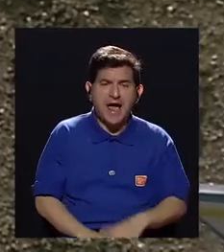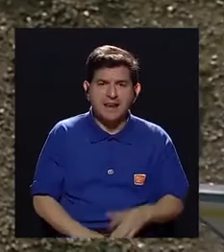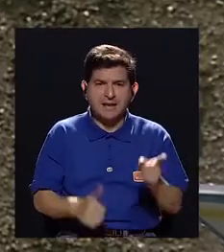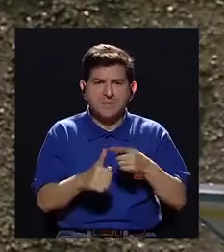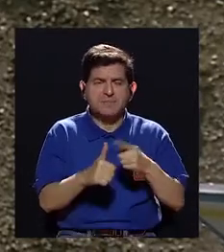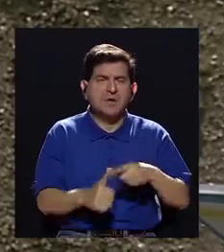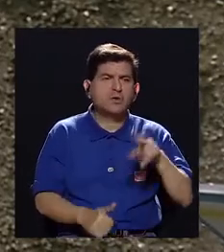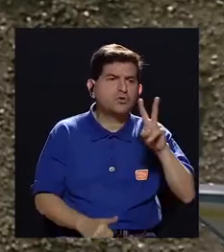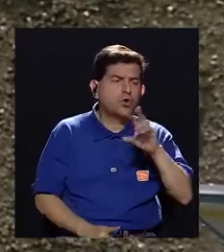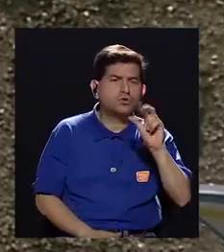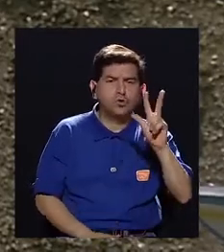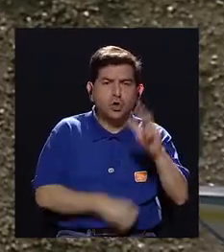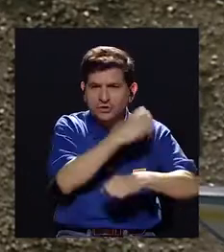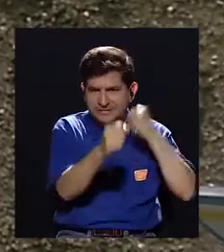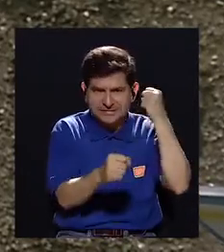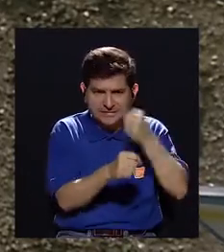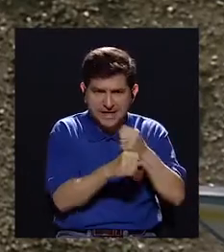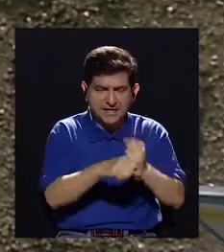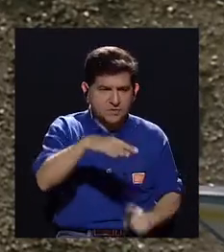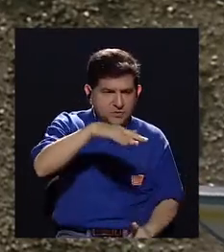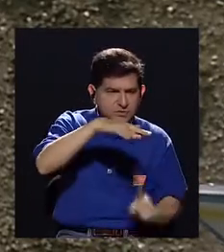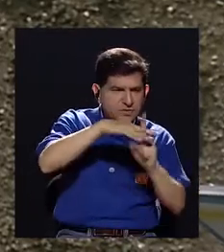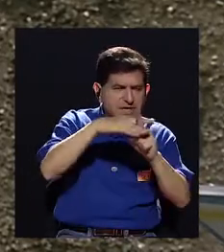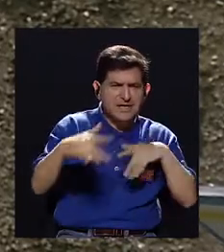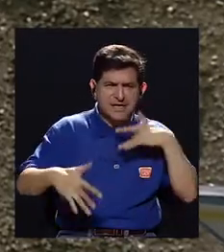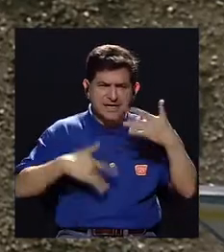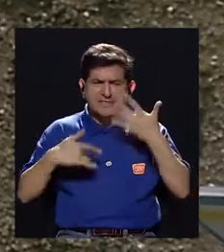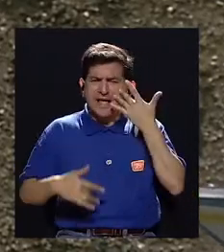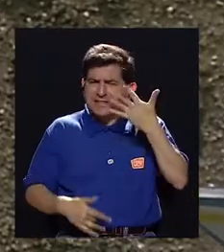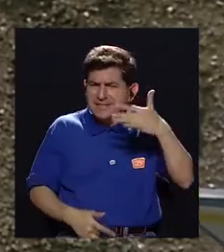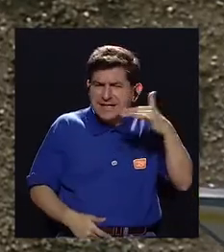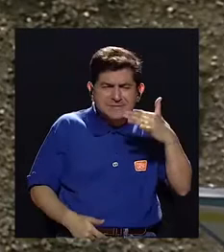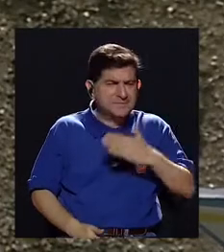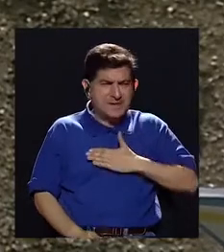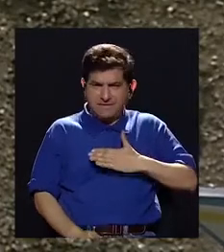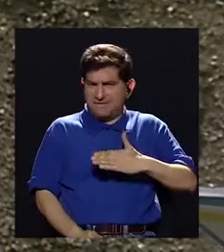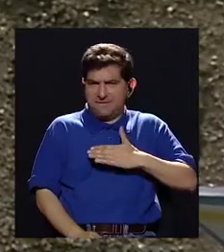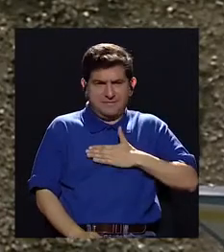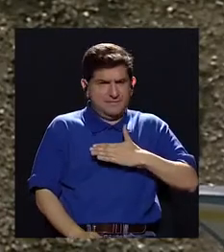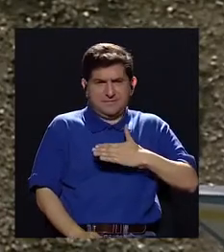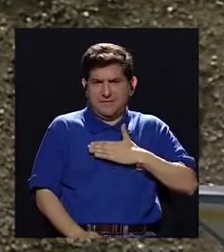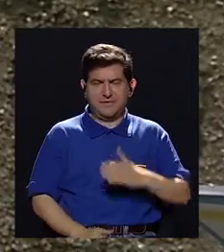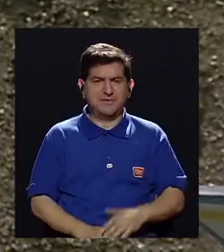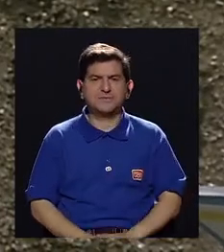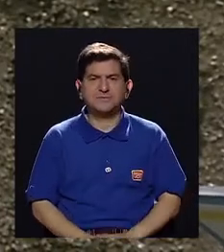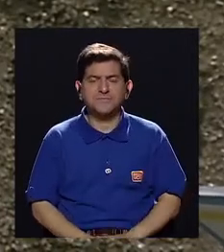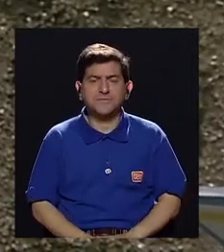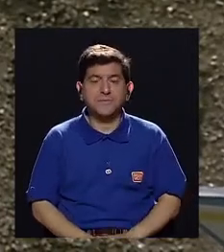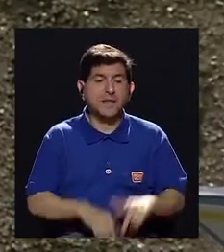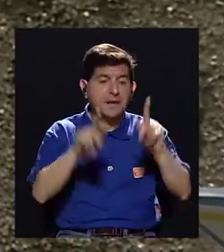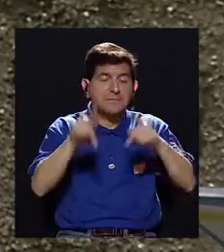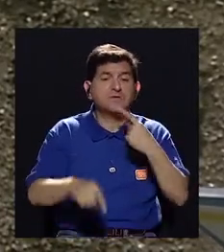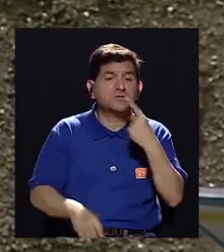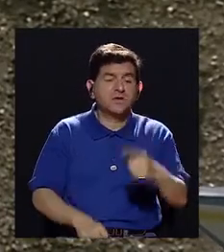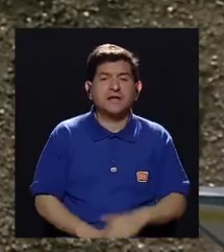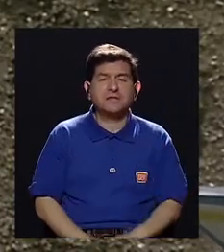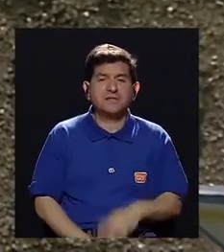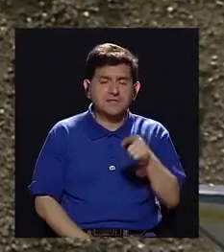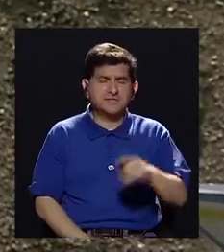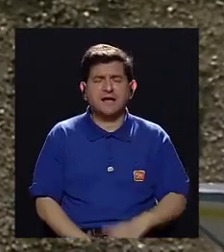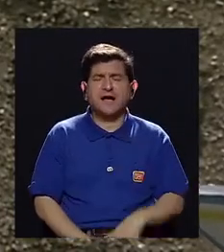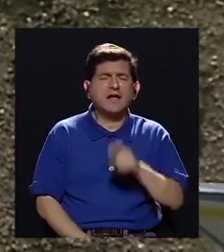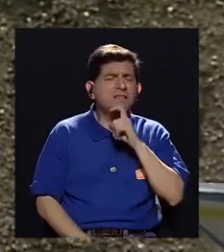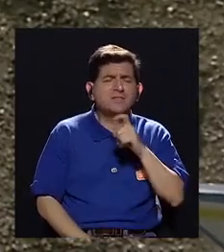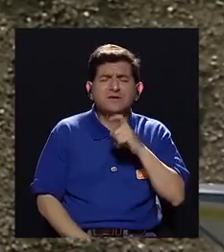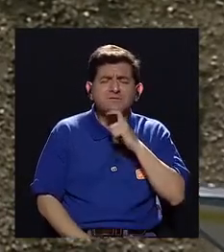particularmente en los primeros 2-3 años, que se presentan con síntomas muy parecidos al asma. es decir, con lo que la gente llama apretazón